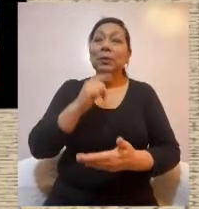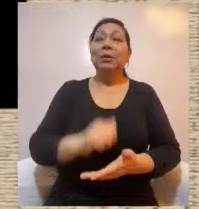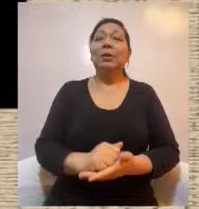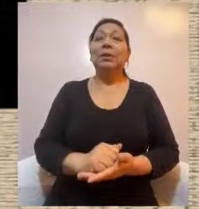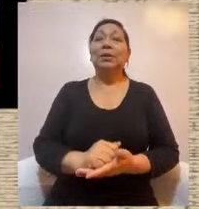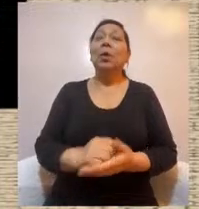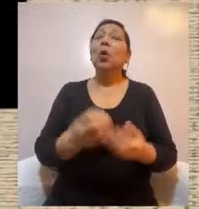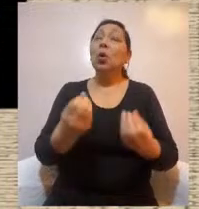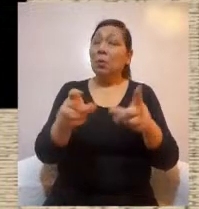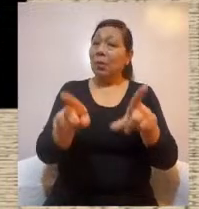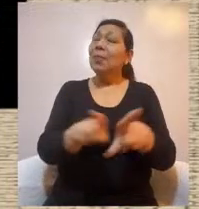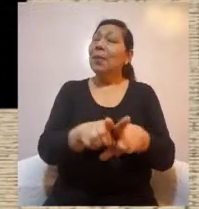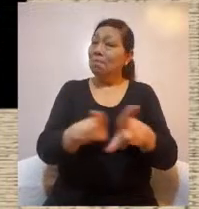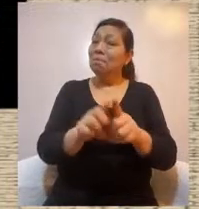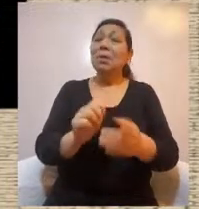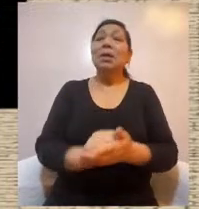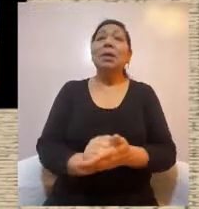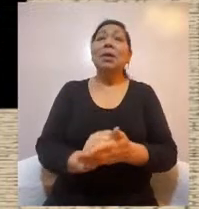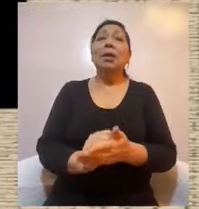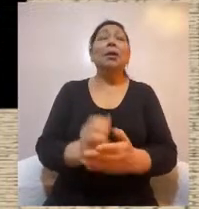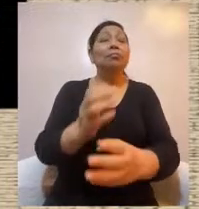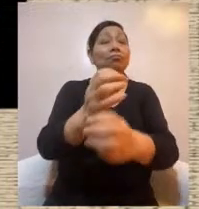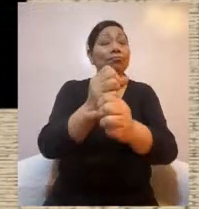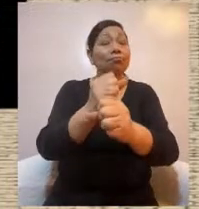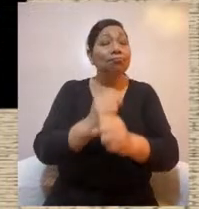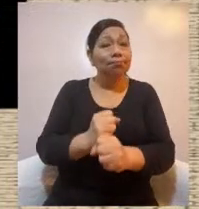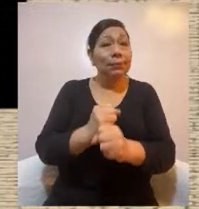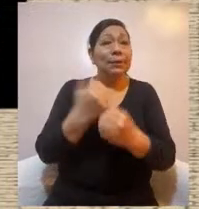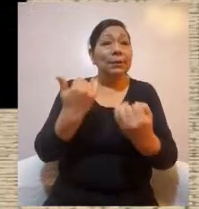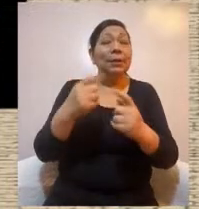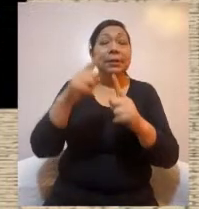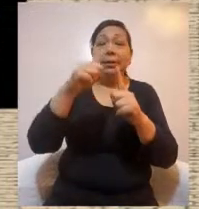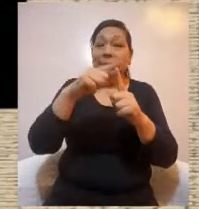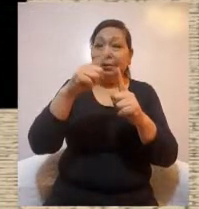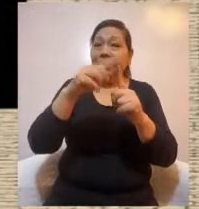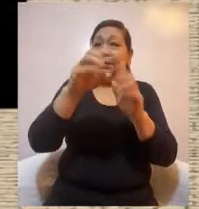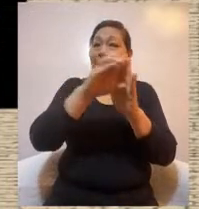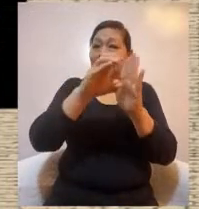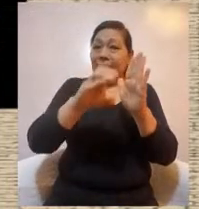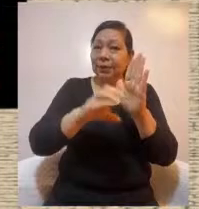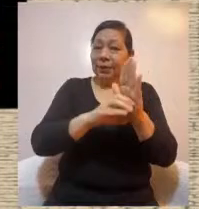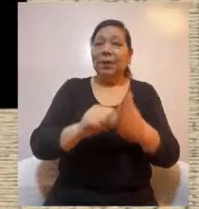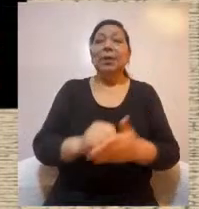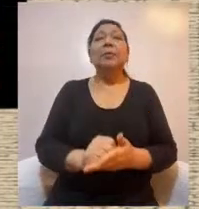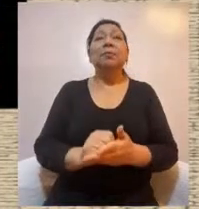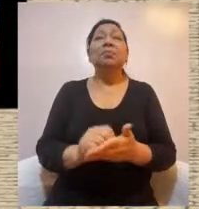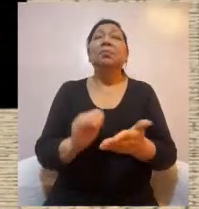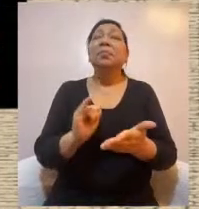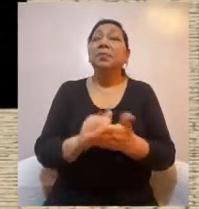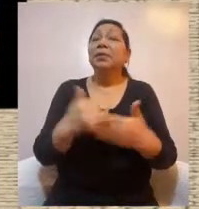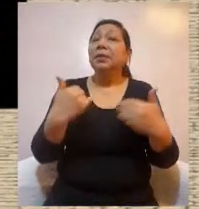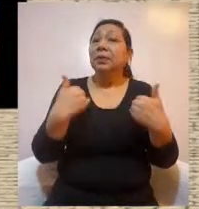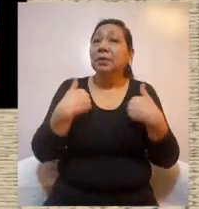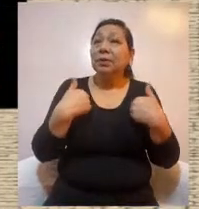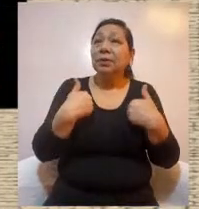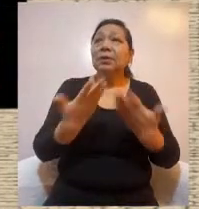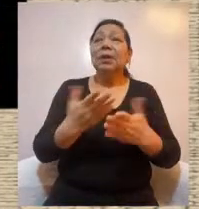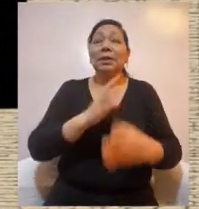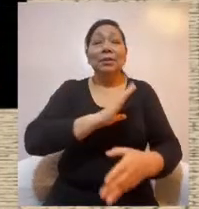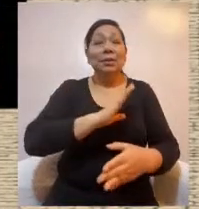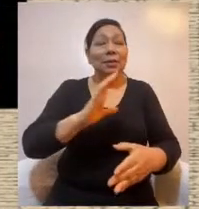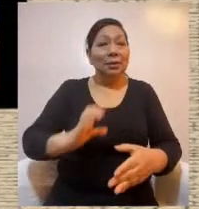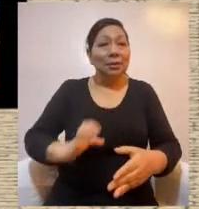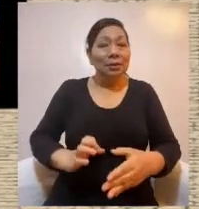niña. Asimismo, sostiene el Tribunal Constitucional que corresponde